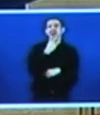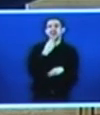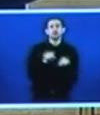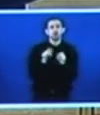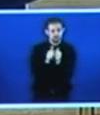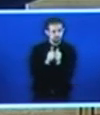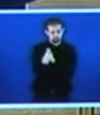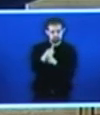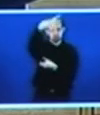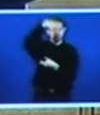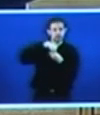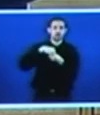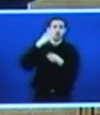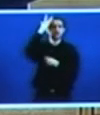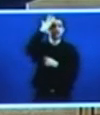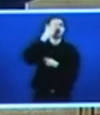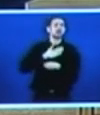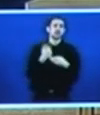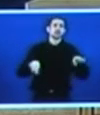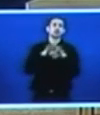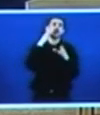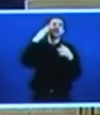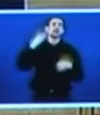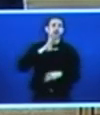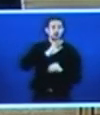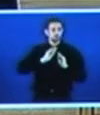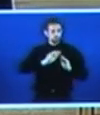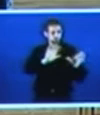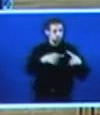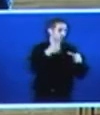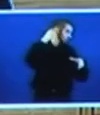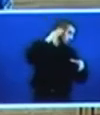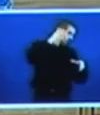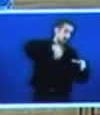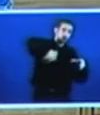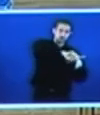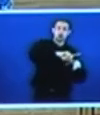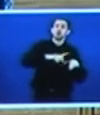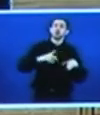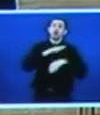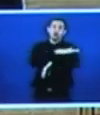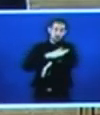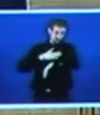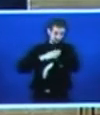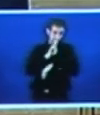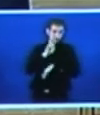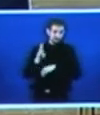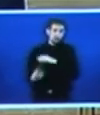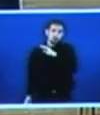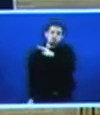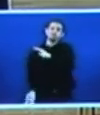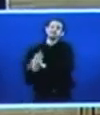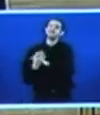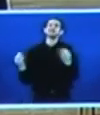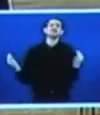pioneiros das políticas de igualdade real das mulleres. Sí, señoría, foi o goberno do Partido Popular o que creou o